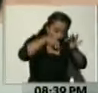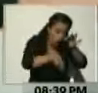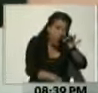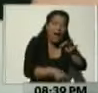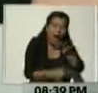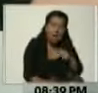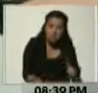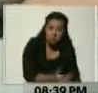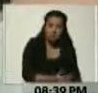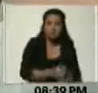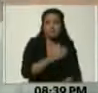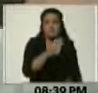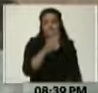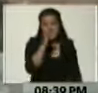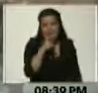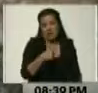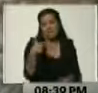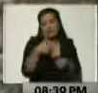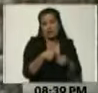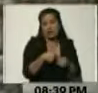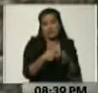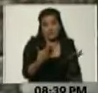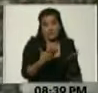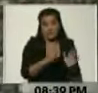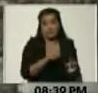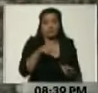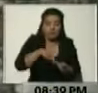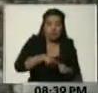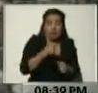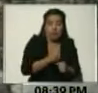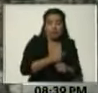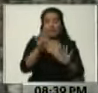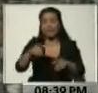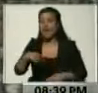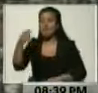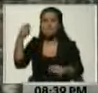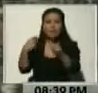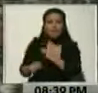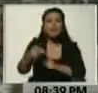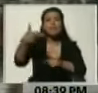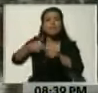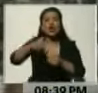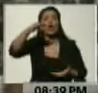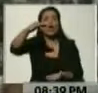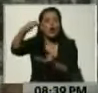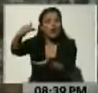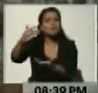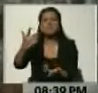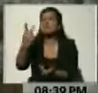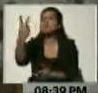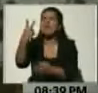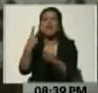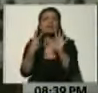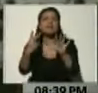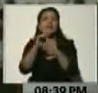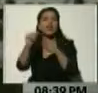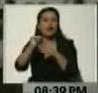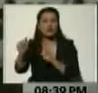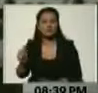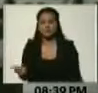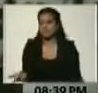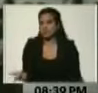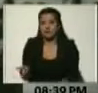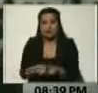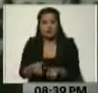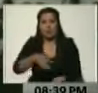a 7 o a $10, eso es regalado. Es como que tú me digas, compadre Chávez, te compro ese reloj. Y yo te diga,